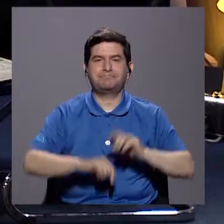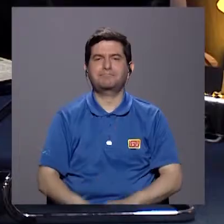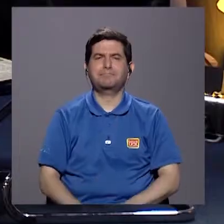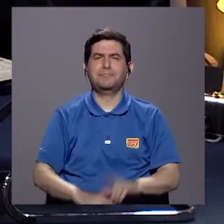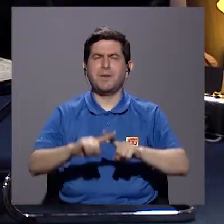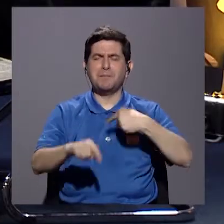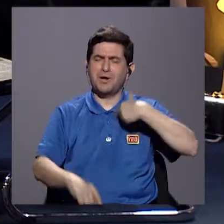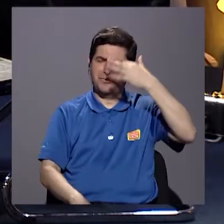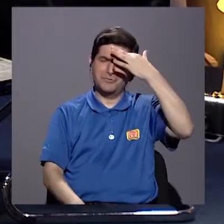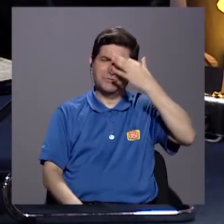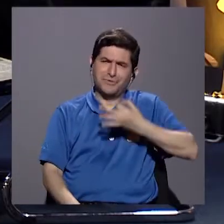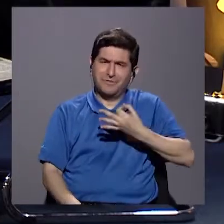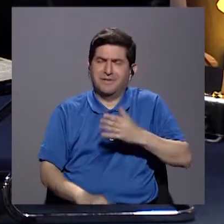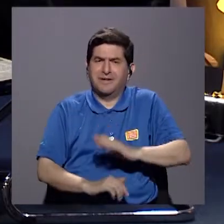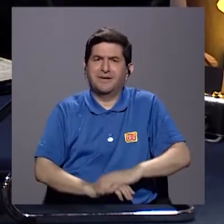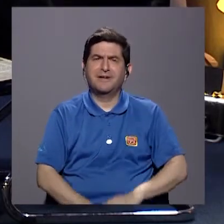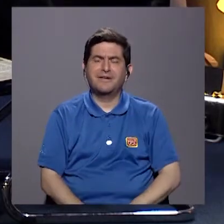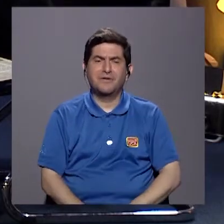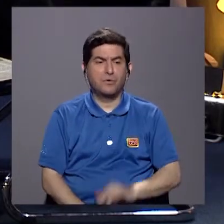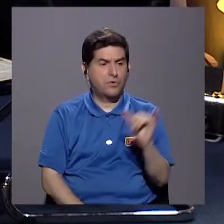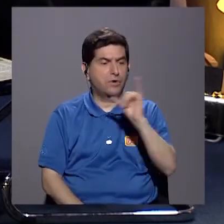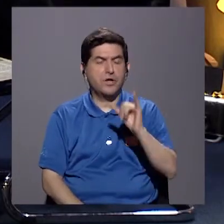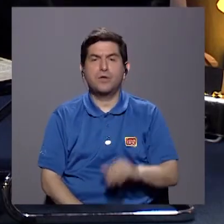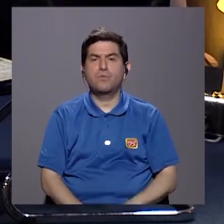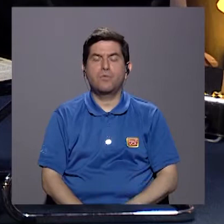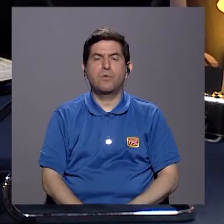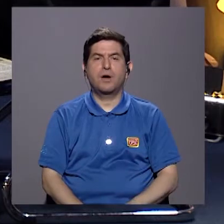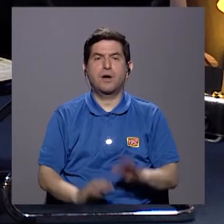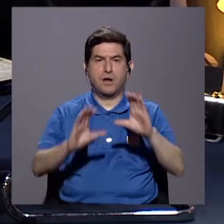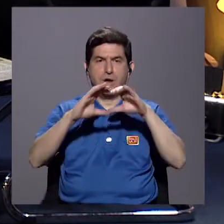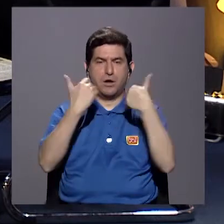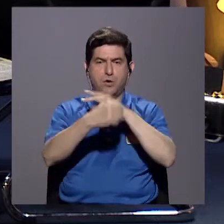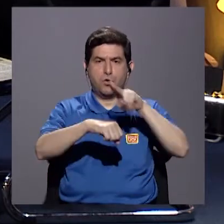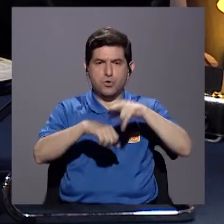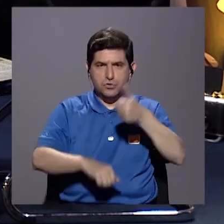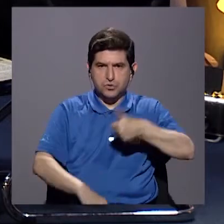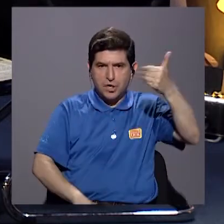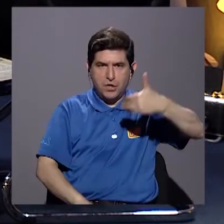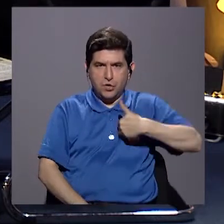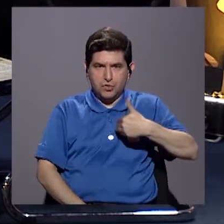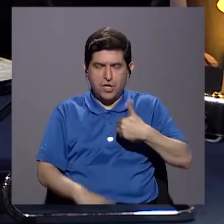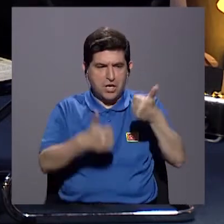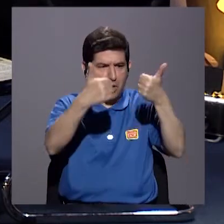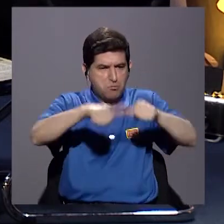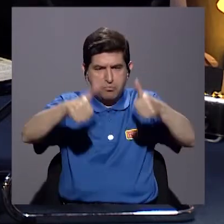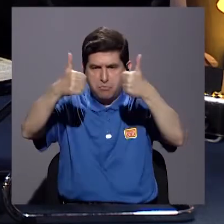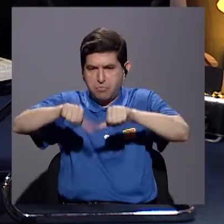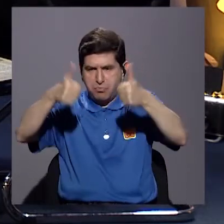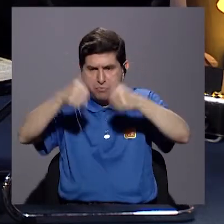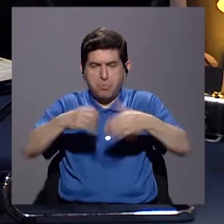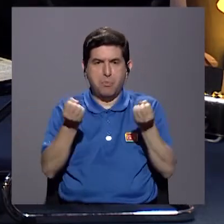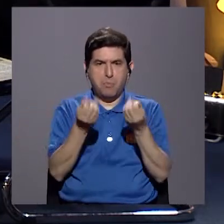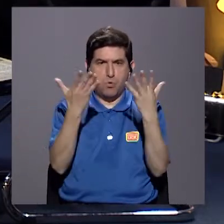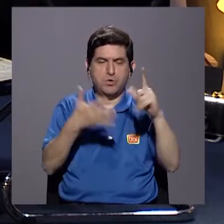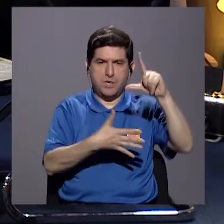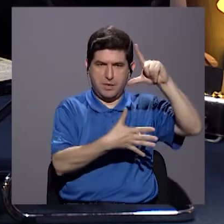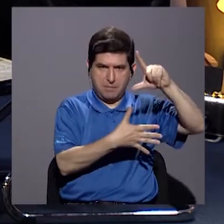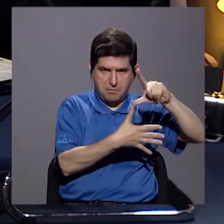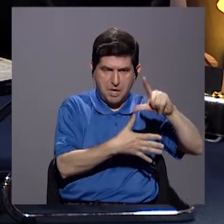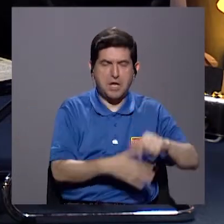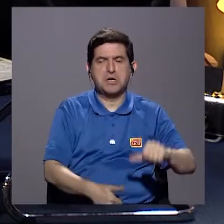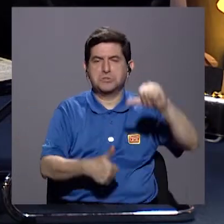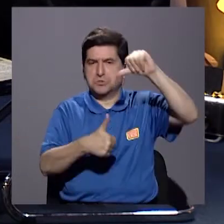me parece a mí entonces que así como CONARE tiene una gran cantidad de convenios, no solo a nivel latinoamericano